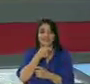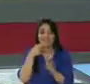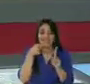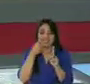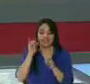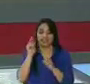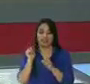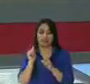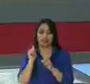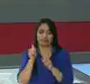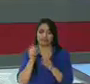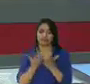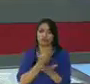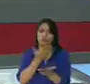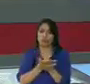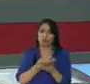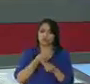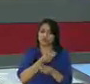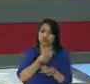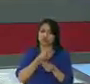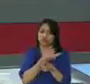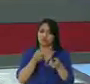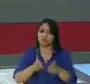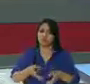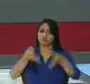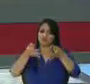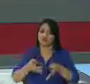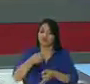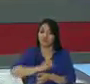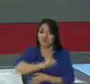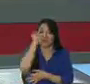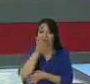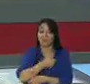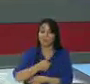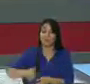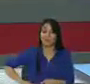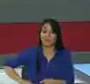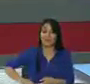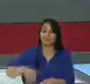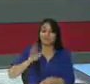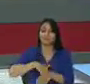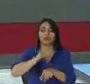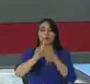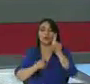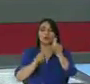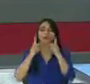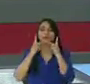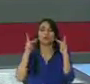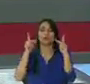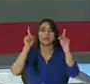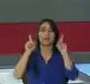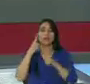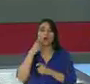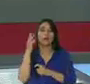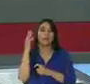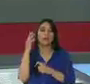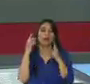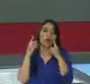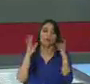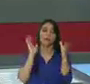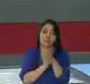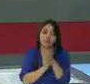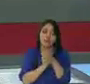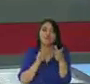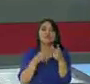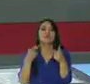defendió sus propuestas de gobierno y ratificó de que llegar a Carondelet llamará consulta popular por el matrimonio igualitario y por la pena